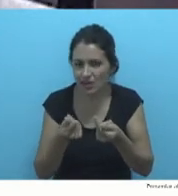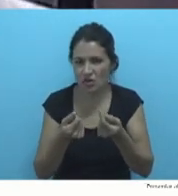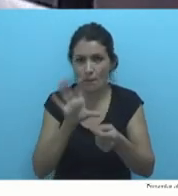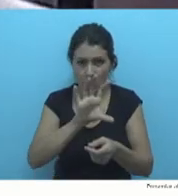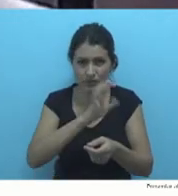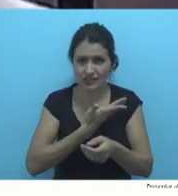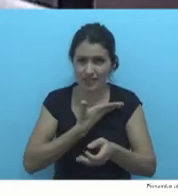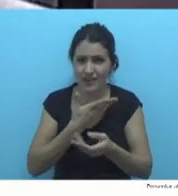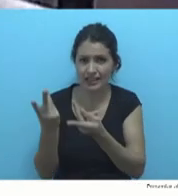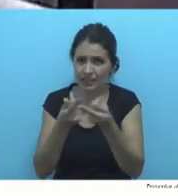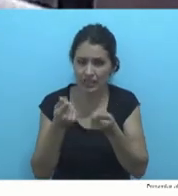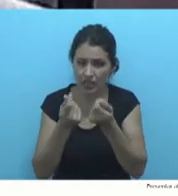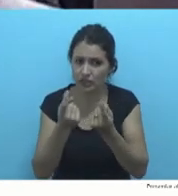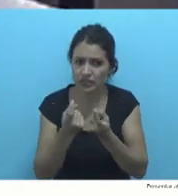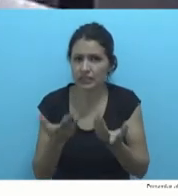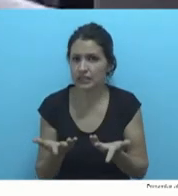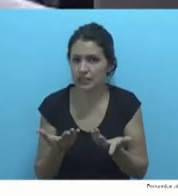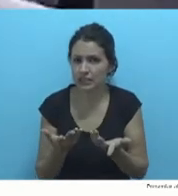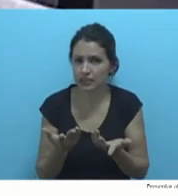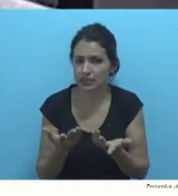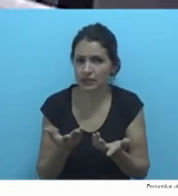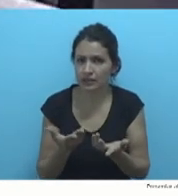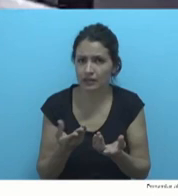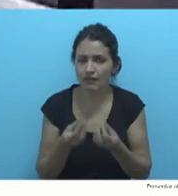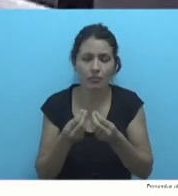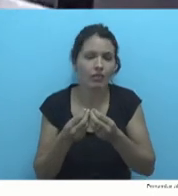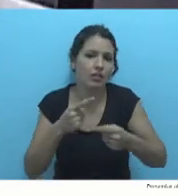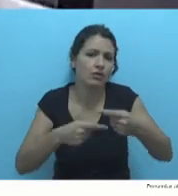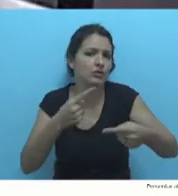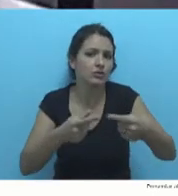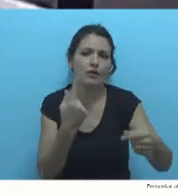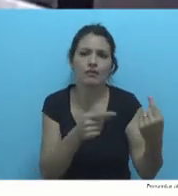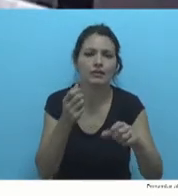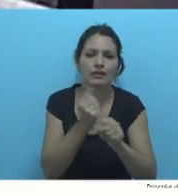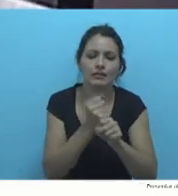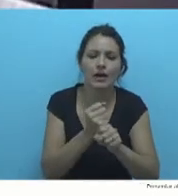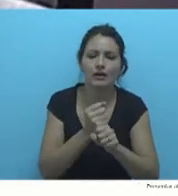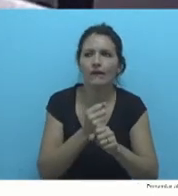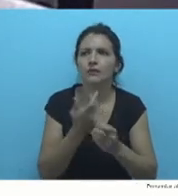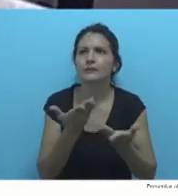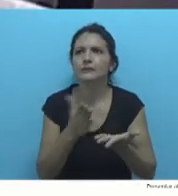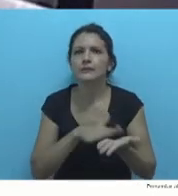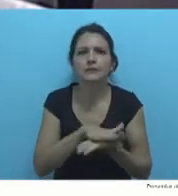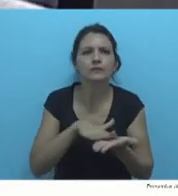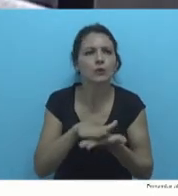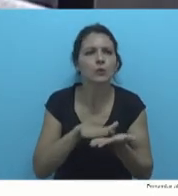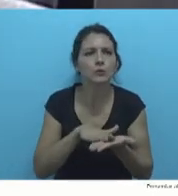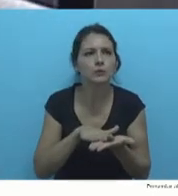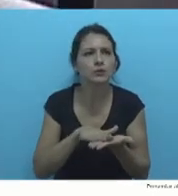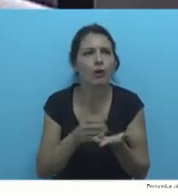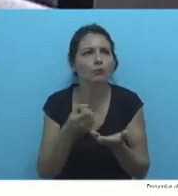las soluciones fue un préstamo que daba la Nación a una tasa,